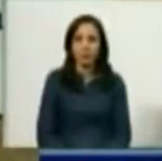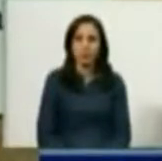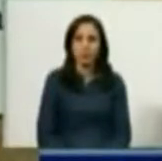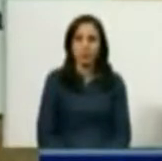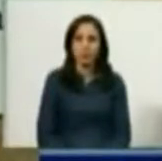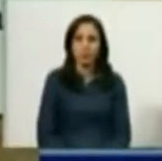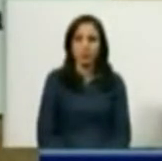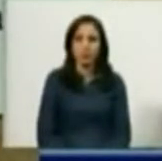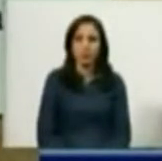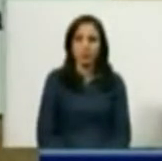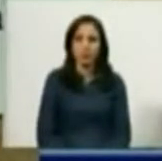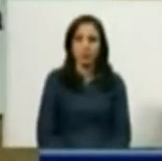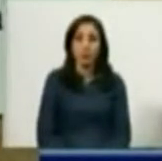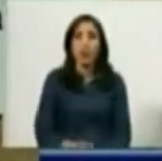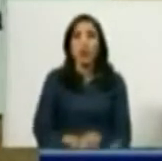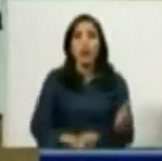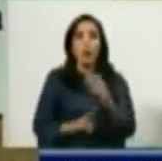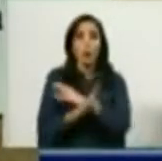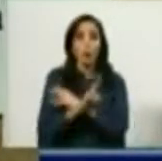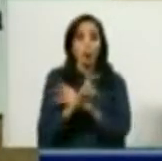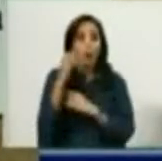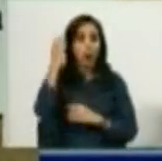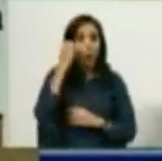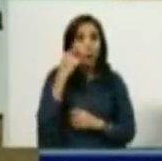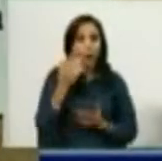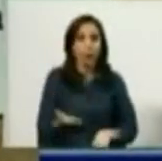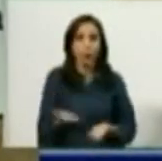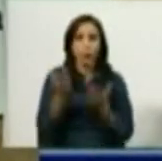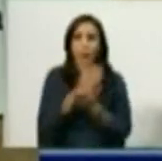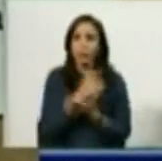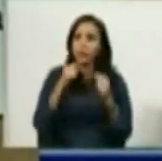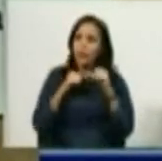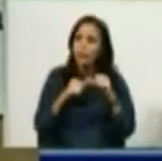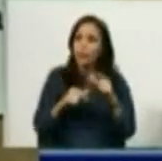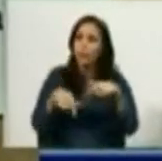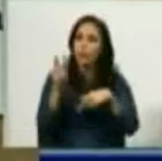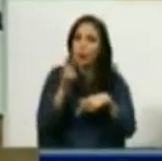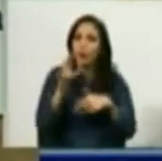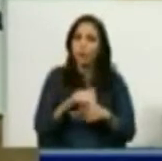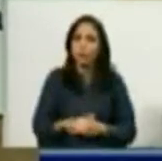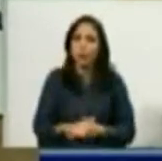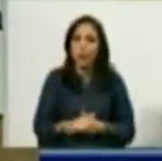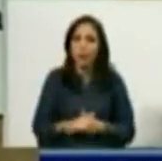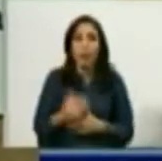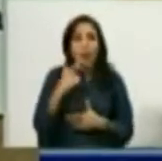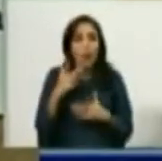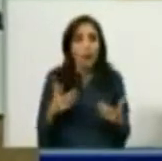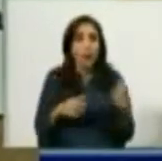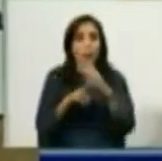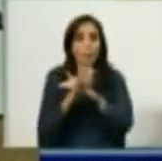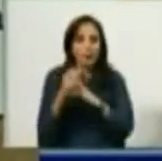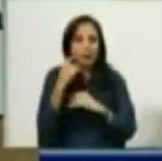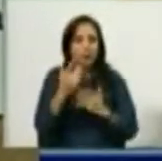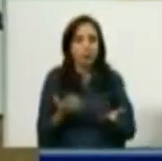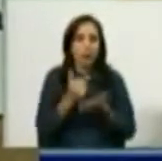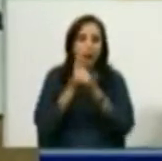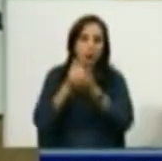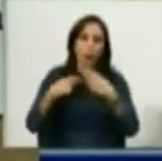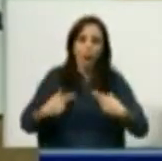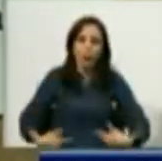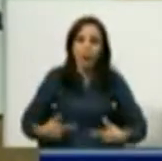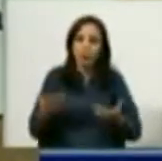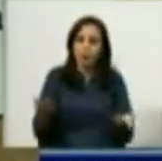la ue sigue firme al lado de Venezuela acabamos de aprobar veinte millones de euros de ayuda humanitaria de emergencia adicionales